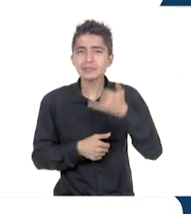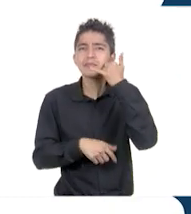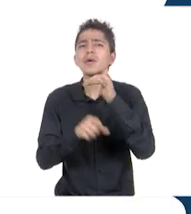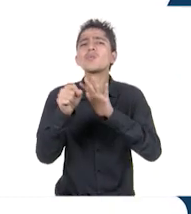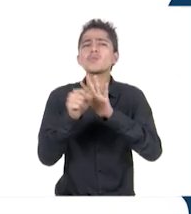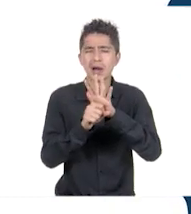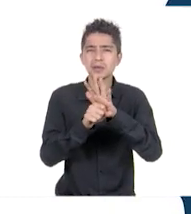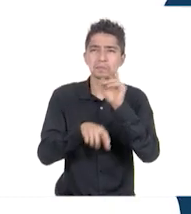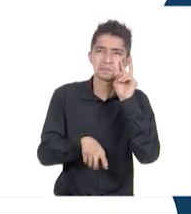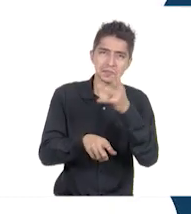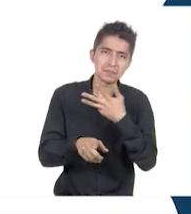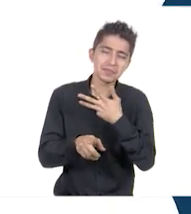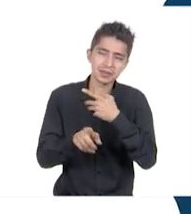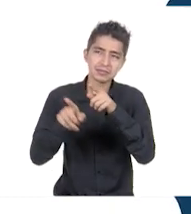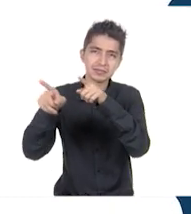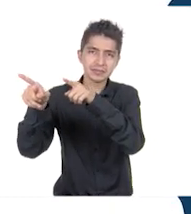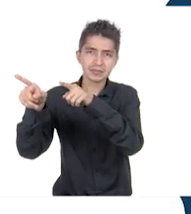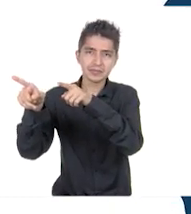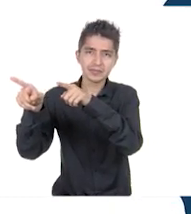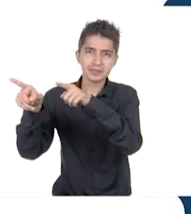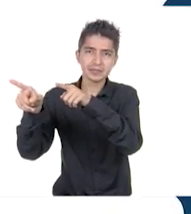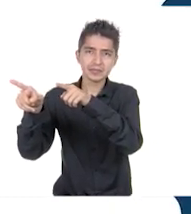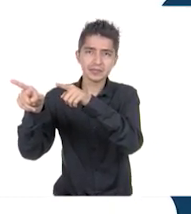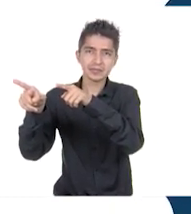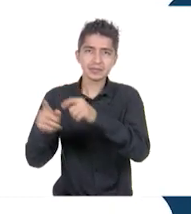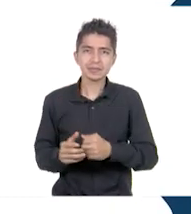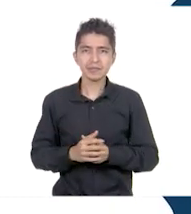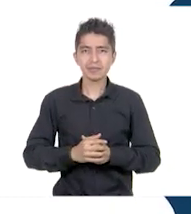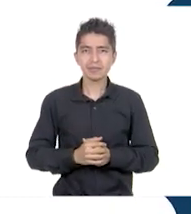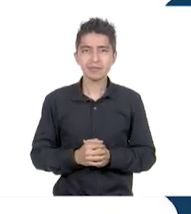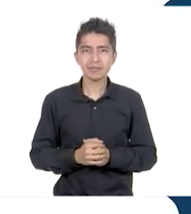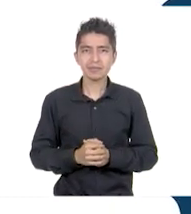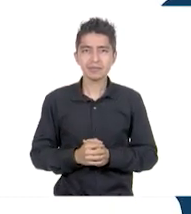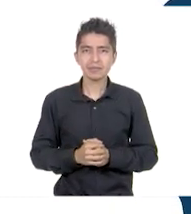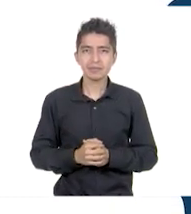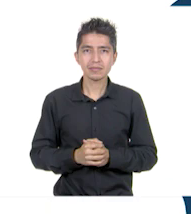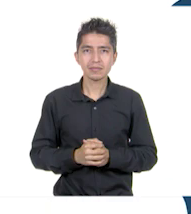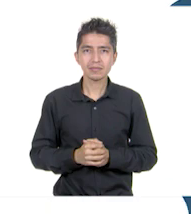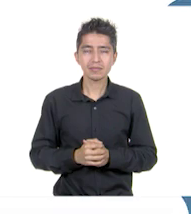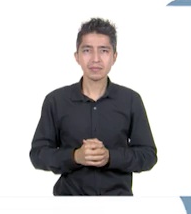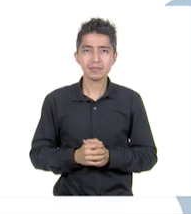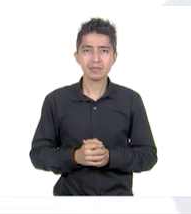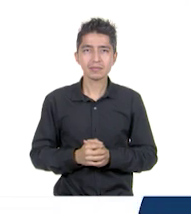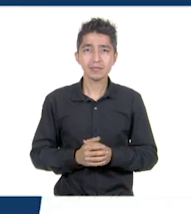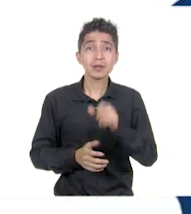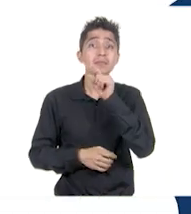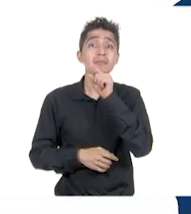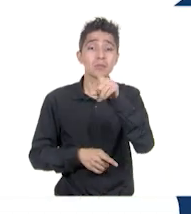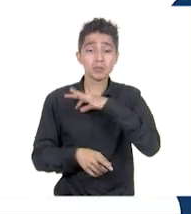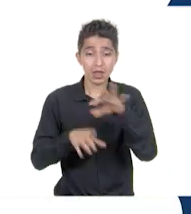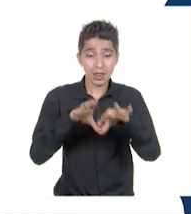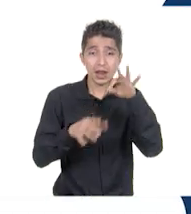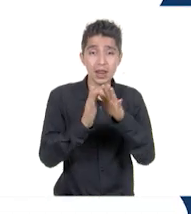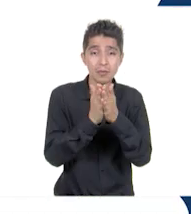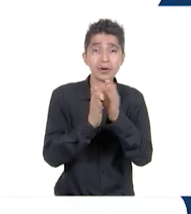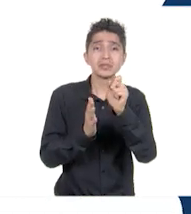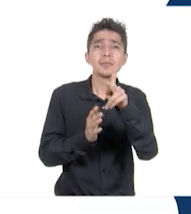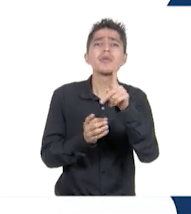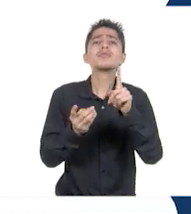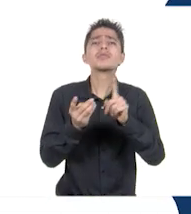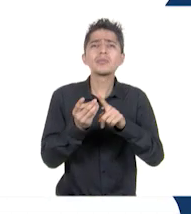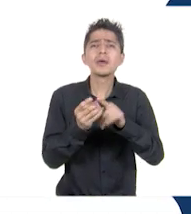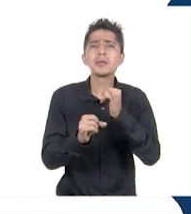teléfono 55 41 72 04 13. También puedes encontrar los libros de texto en la